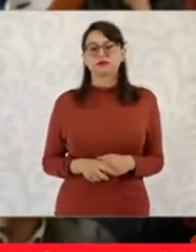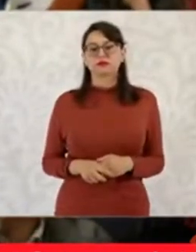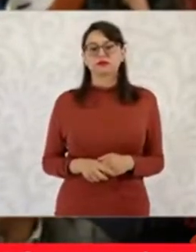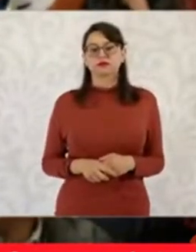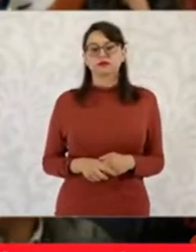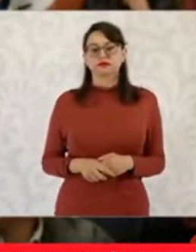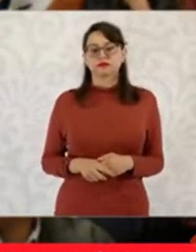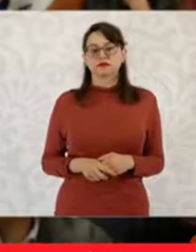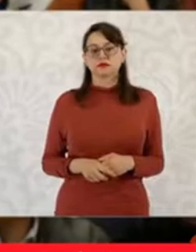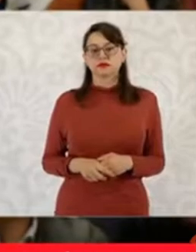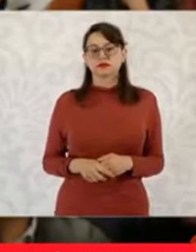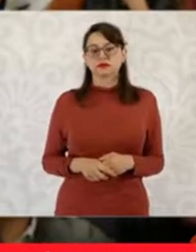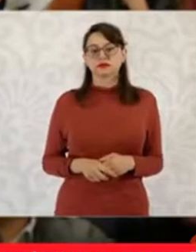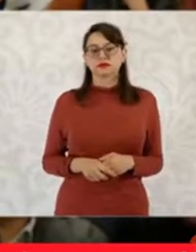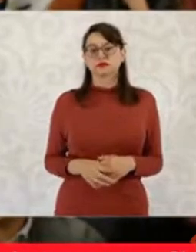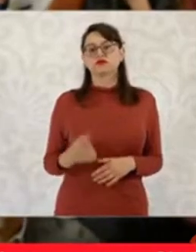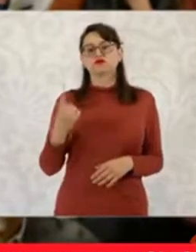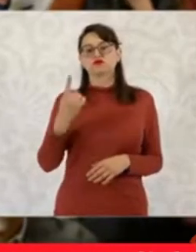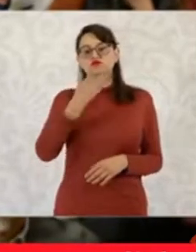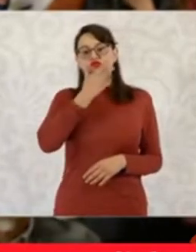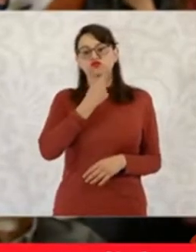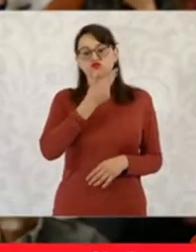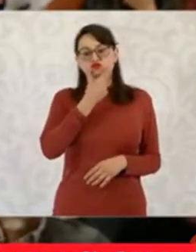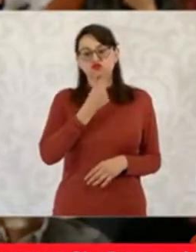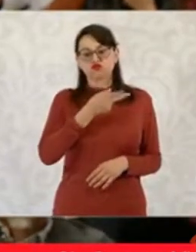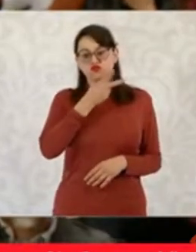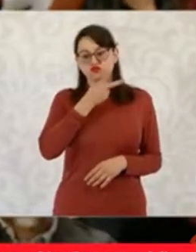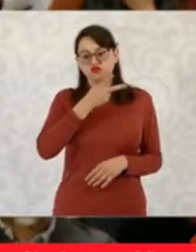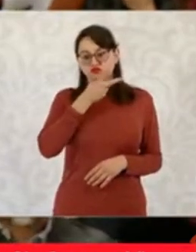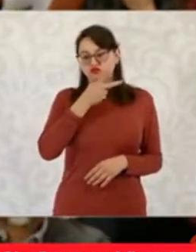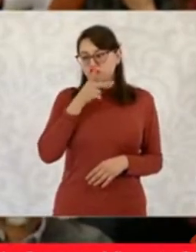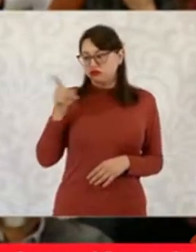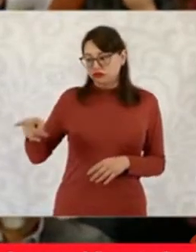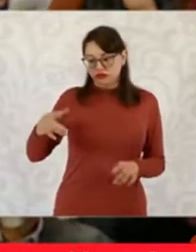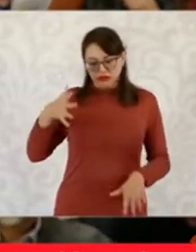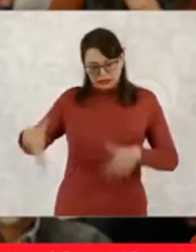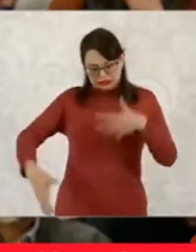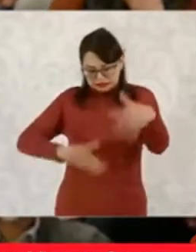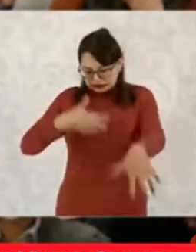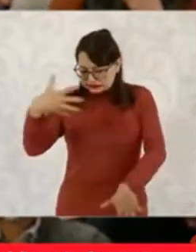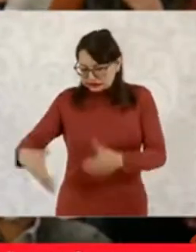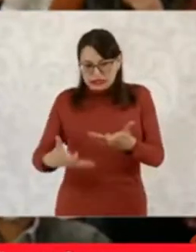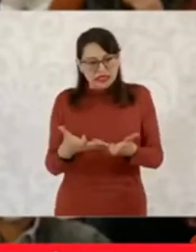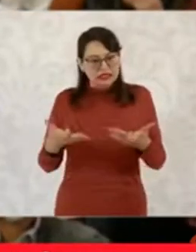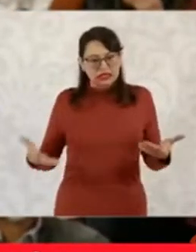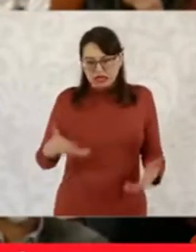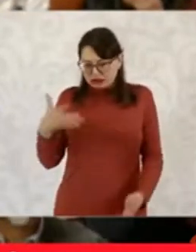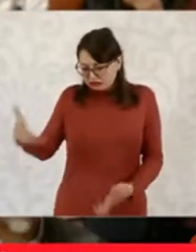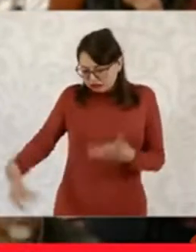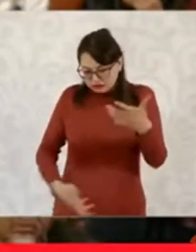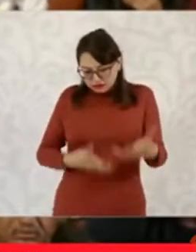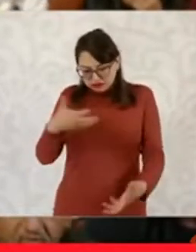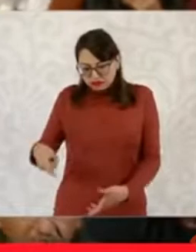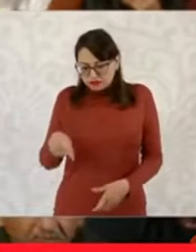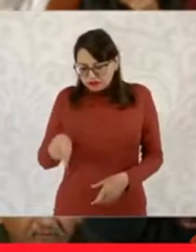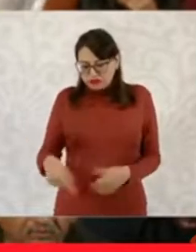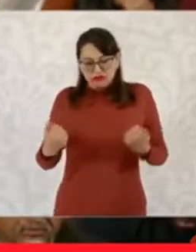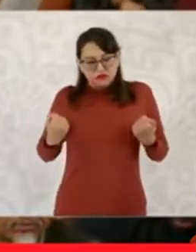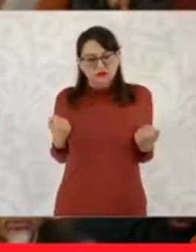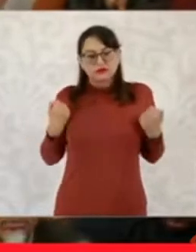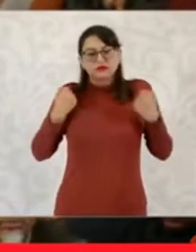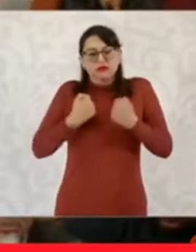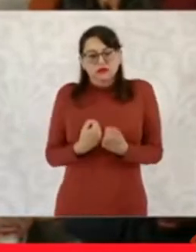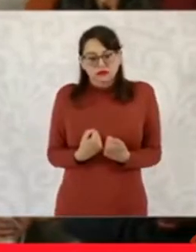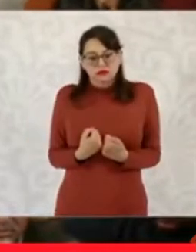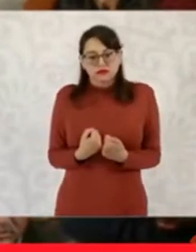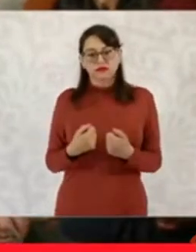atención, que estaba rascando el lugar con pedazos de tierra con sus manos, donde encontró, por ejemplo, una mochila,